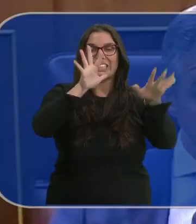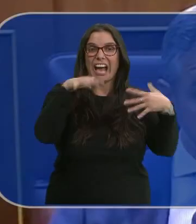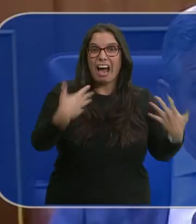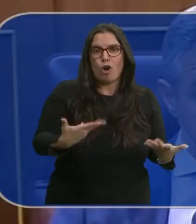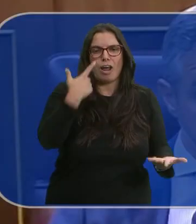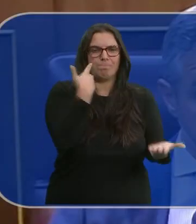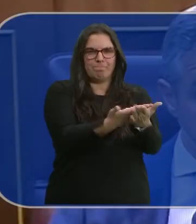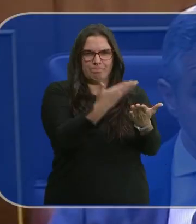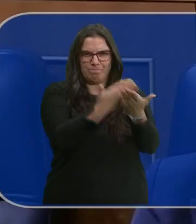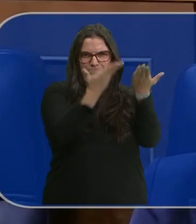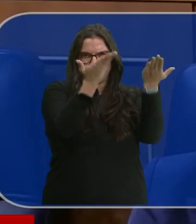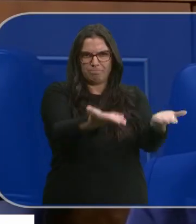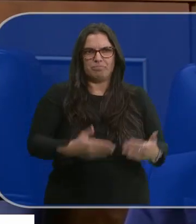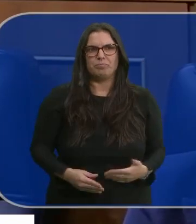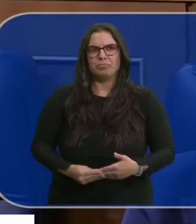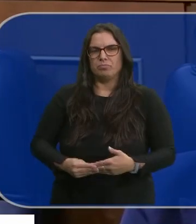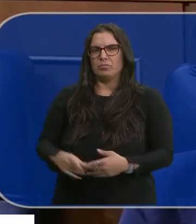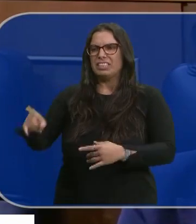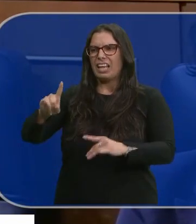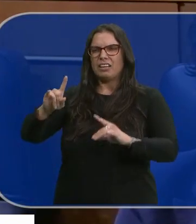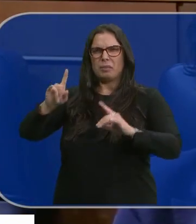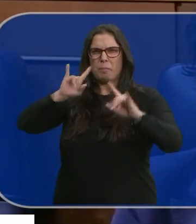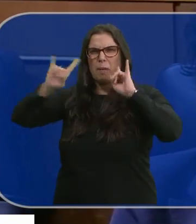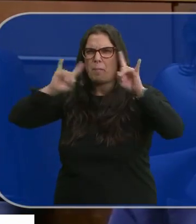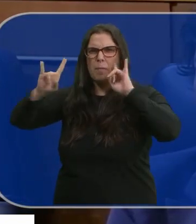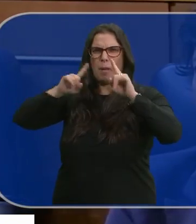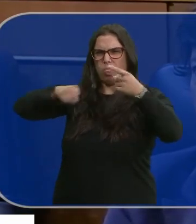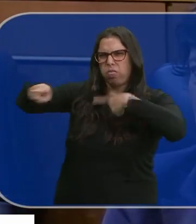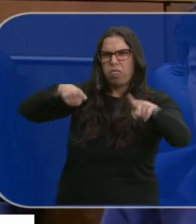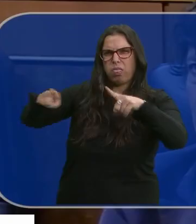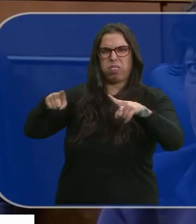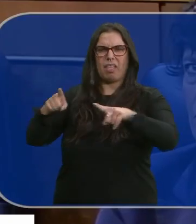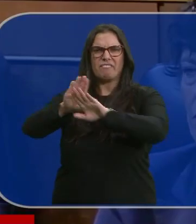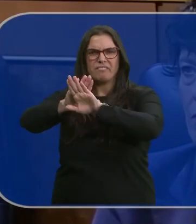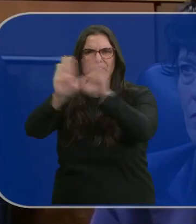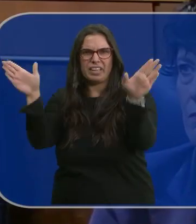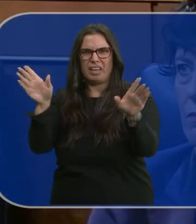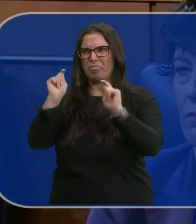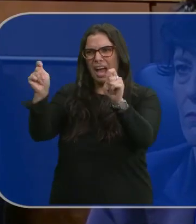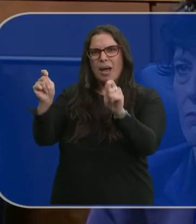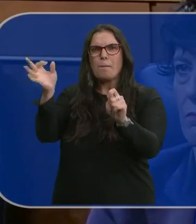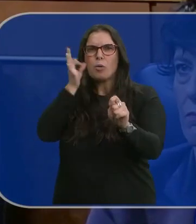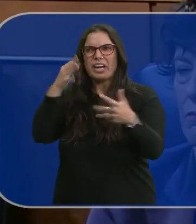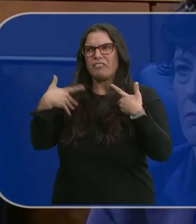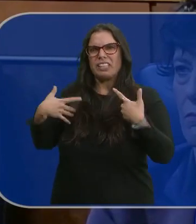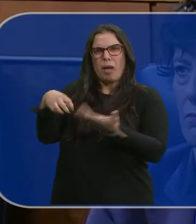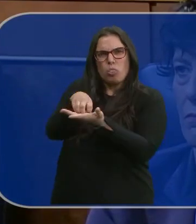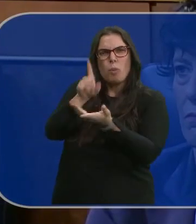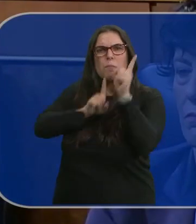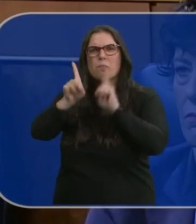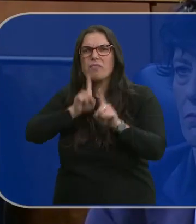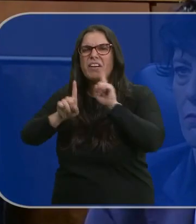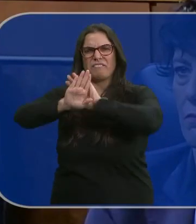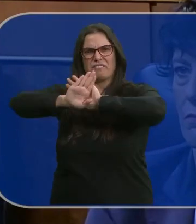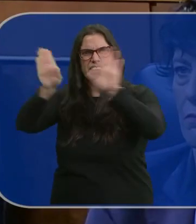es cuando se demuestra. Que dejen de alarmar, de generar dudas en las víctimas, con bulos, con